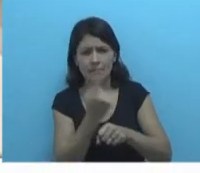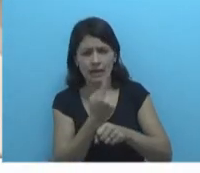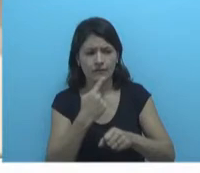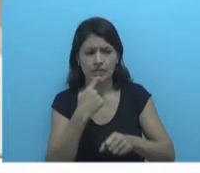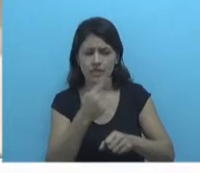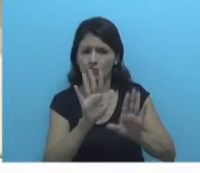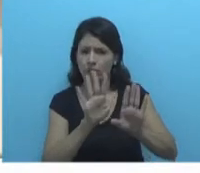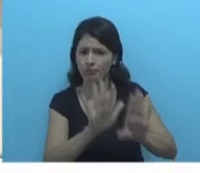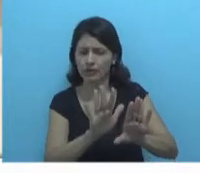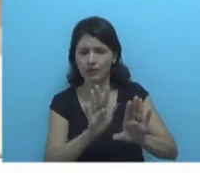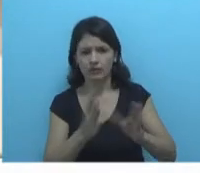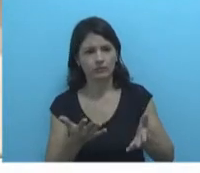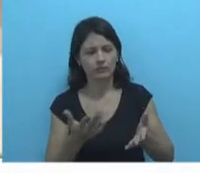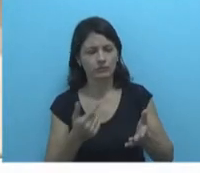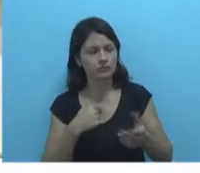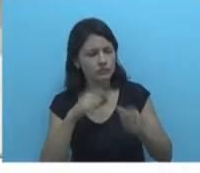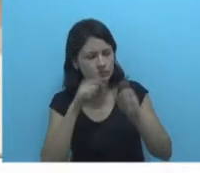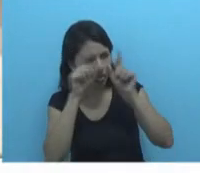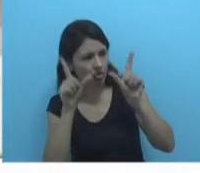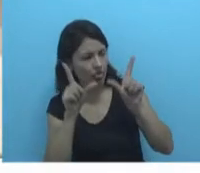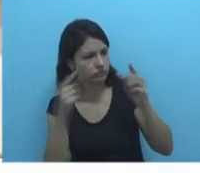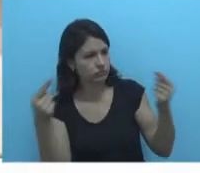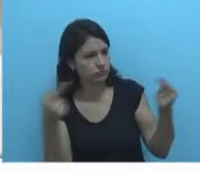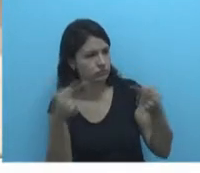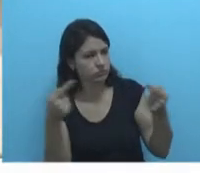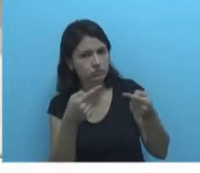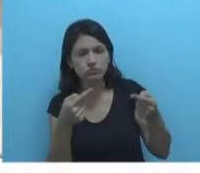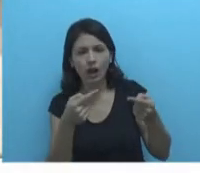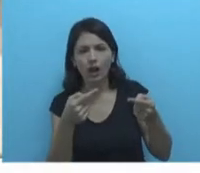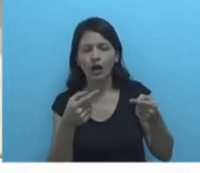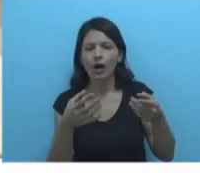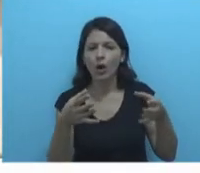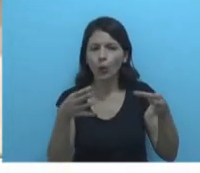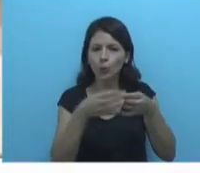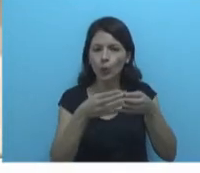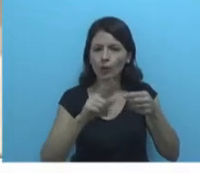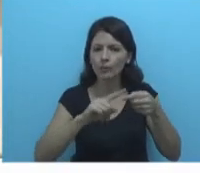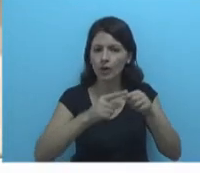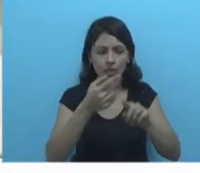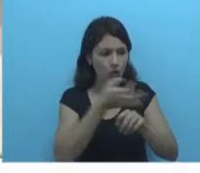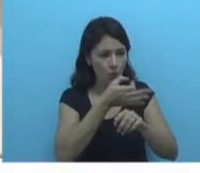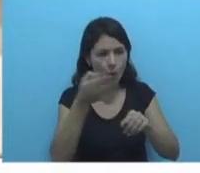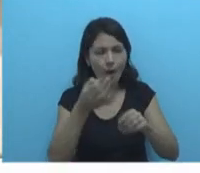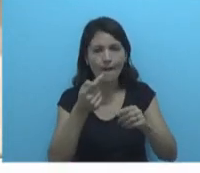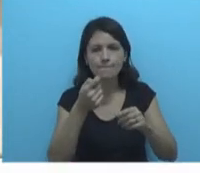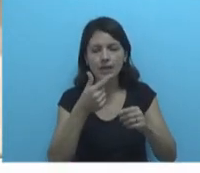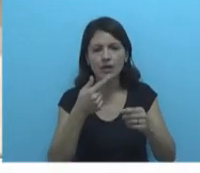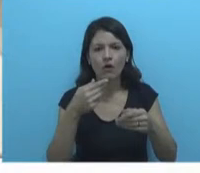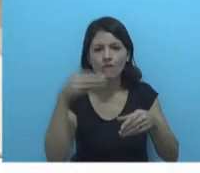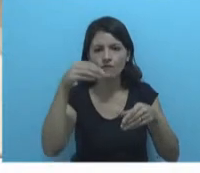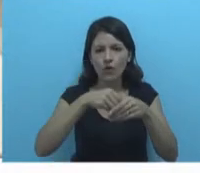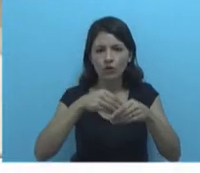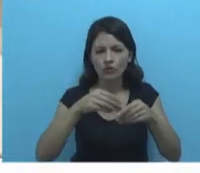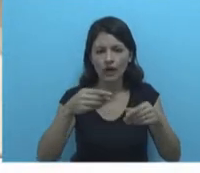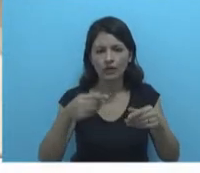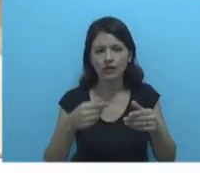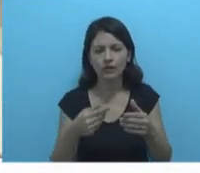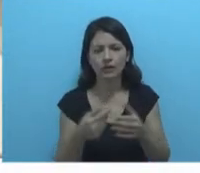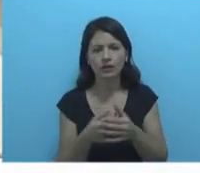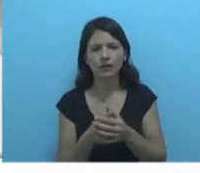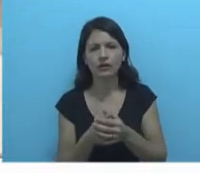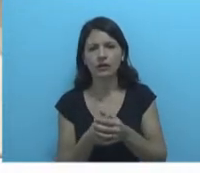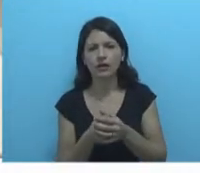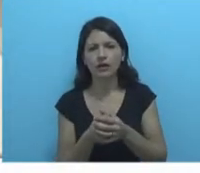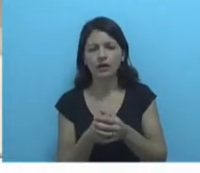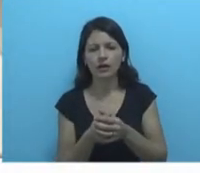también me llama la atención esta contradicción en el bloque oficialista que voten en contra de esta declaración cuando el gobernador plantea con